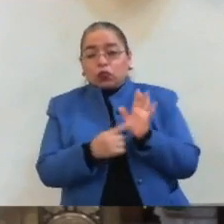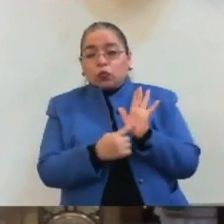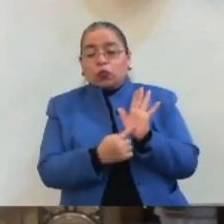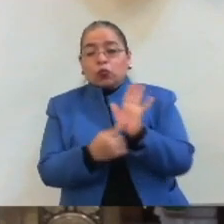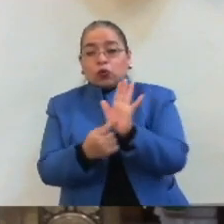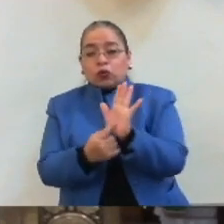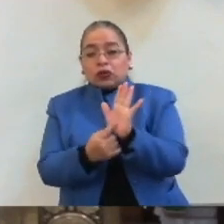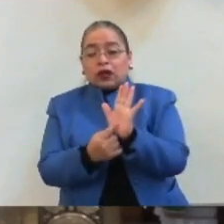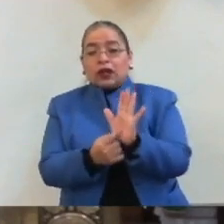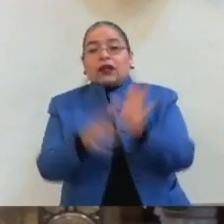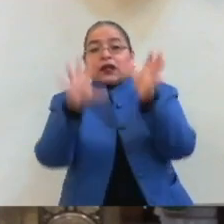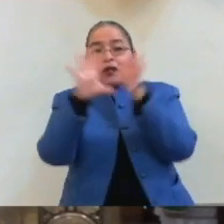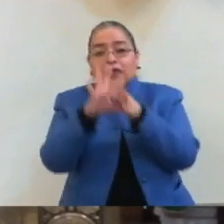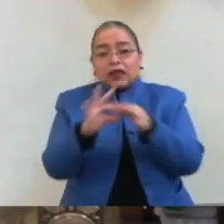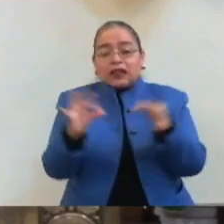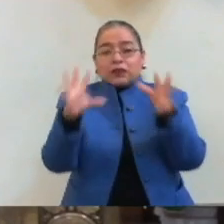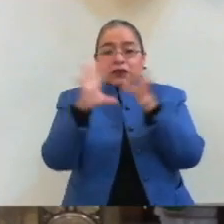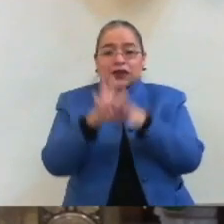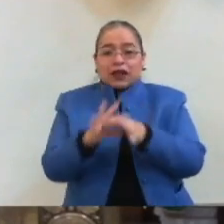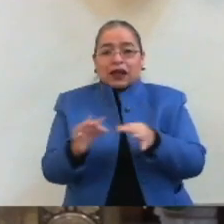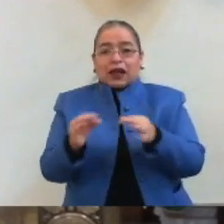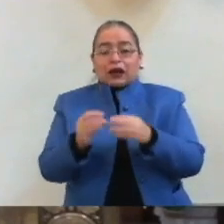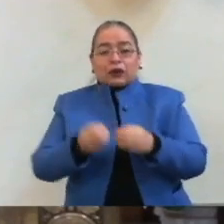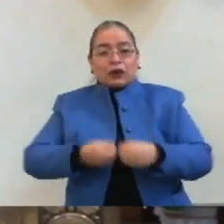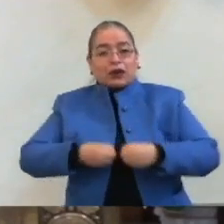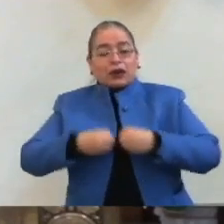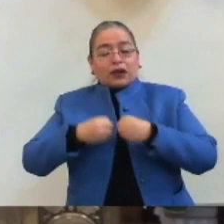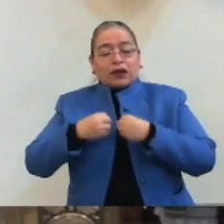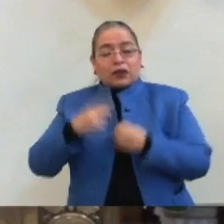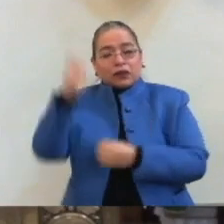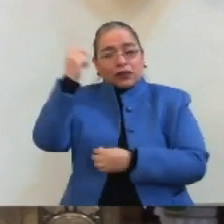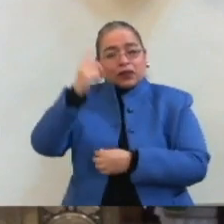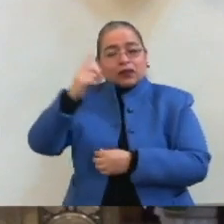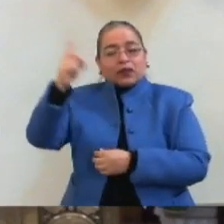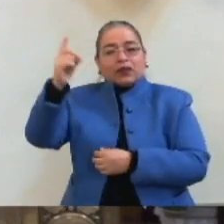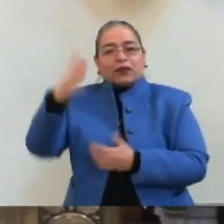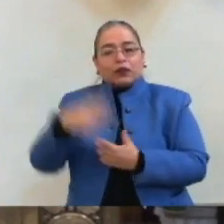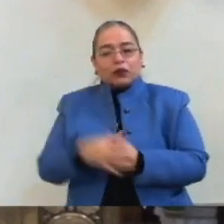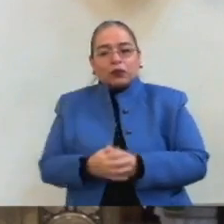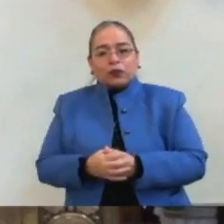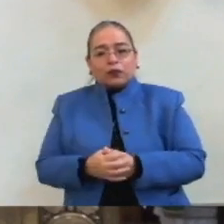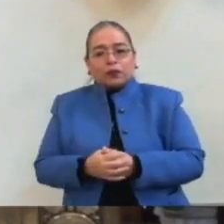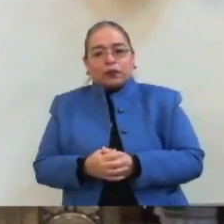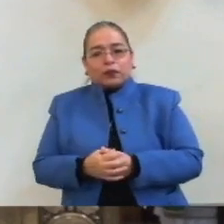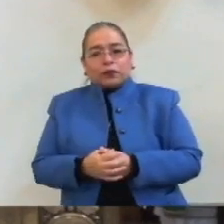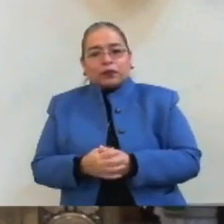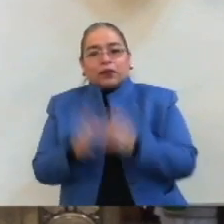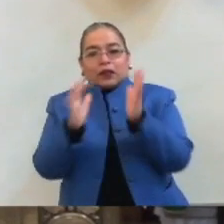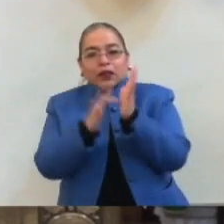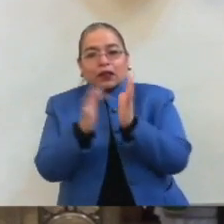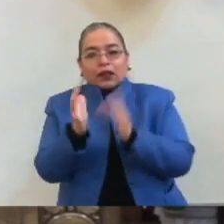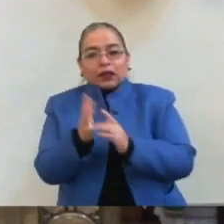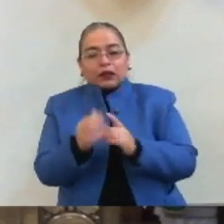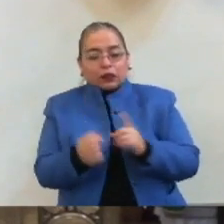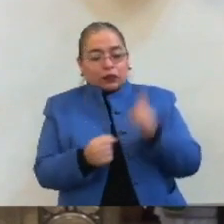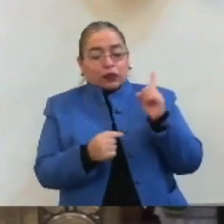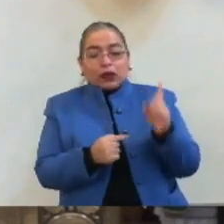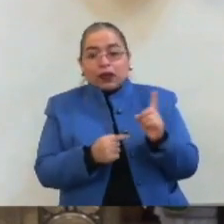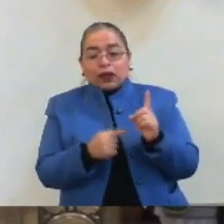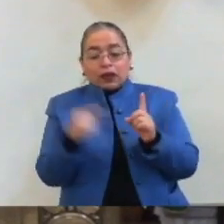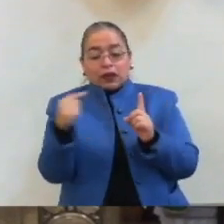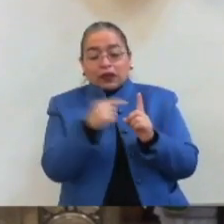el mensaje de su padre dios él es el embajador